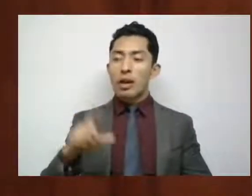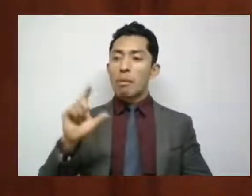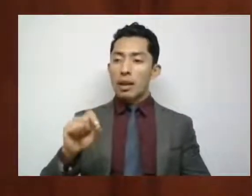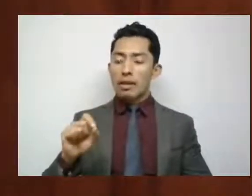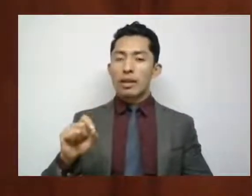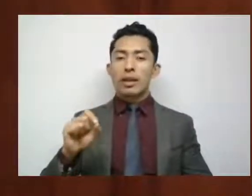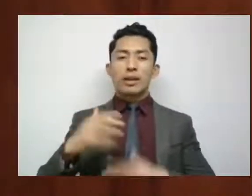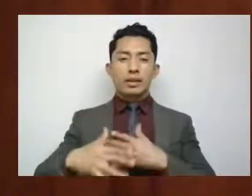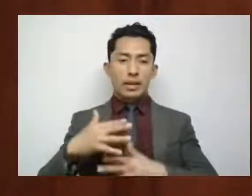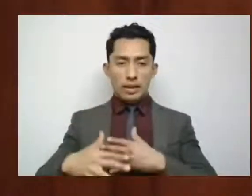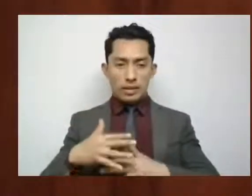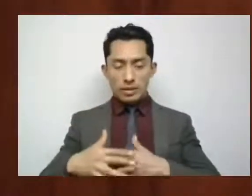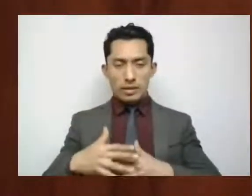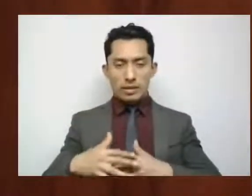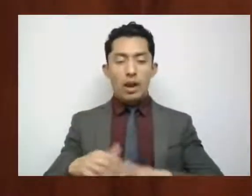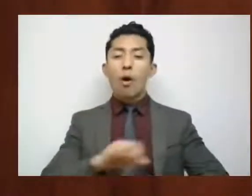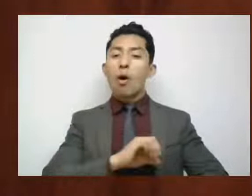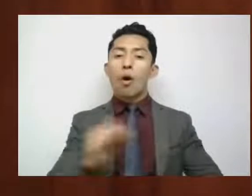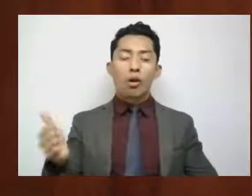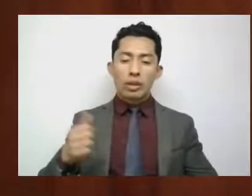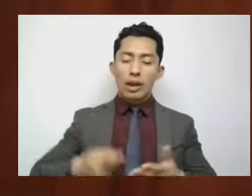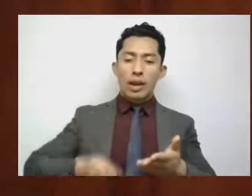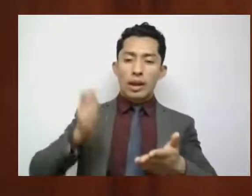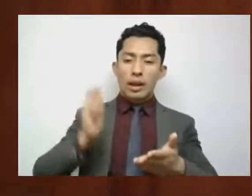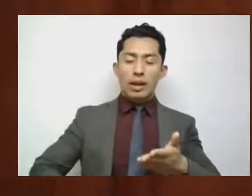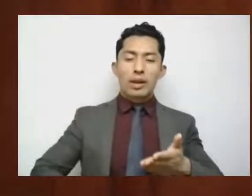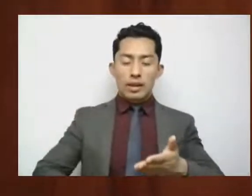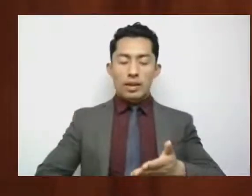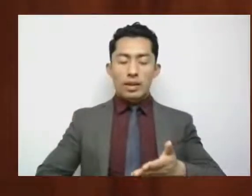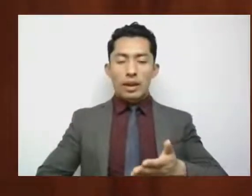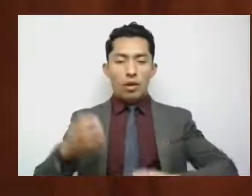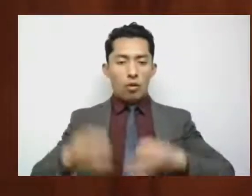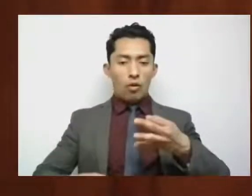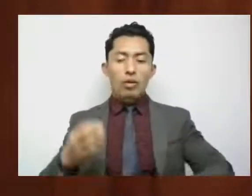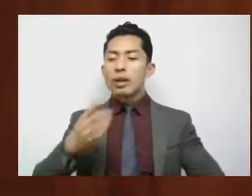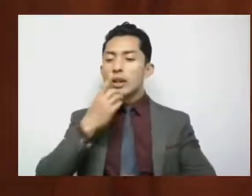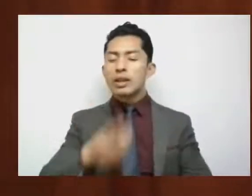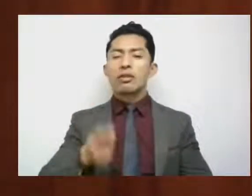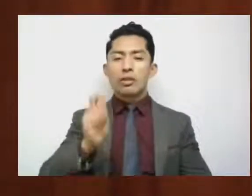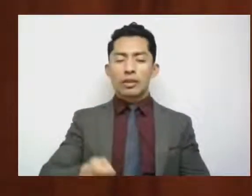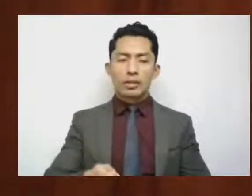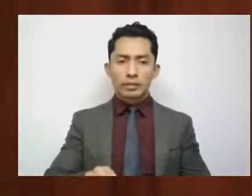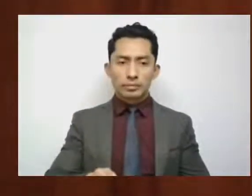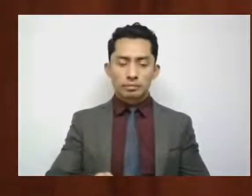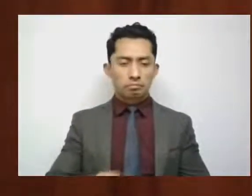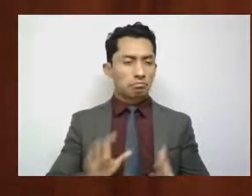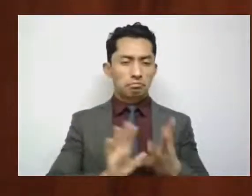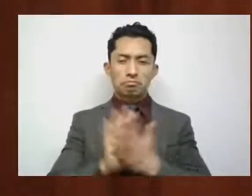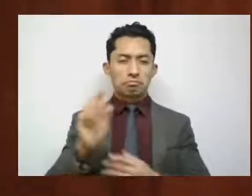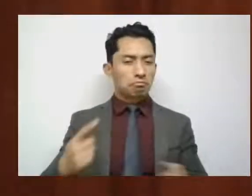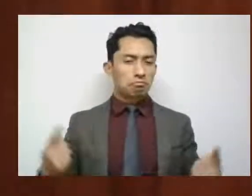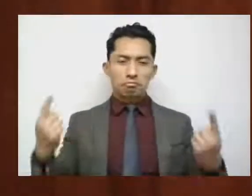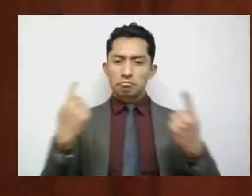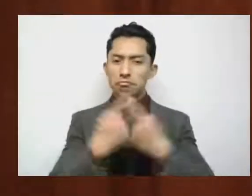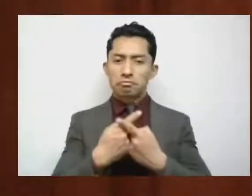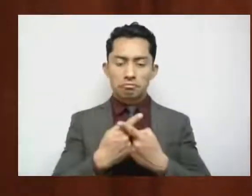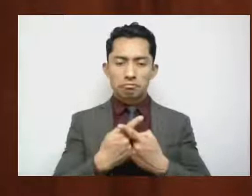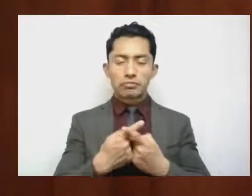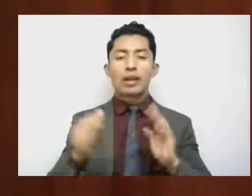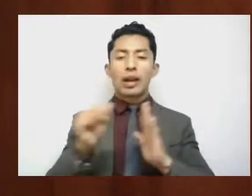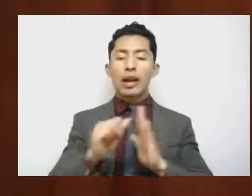4436/2015 y la resolución de la Corte determinó que es inconstitucional el